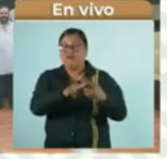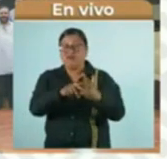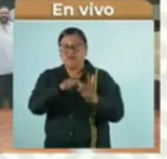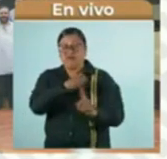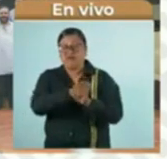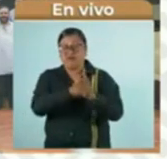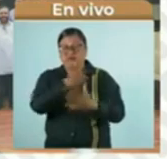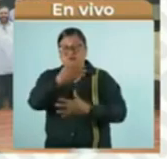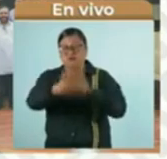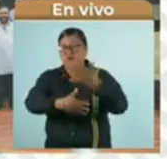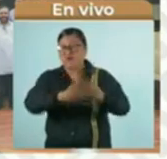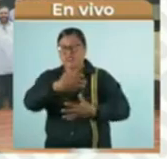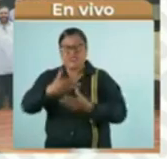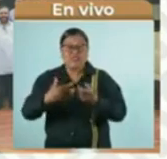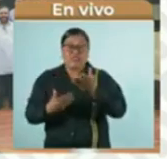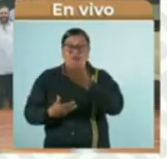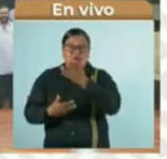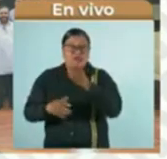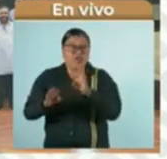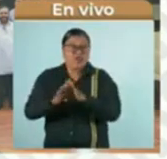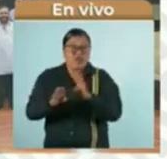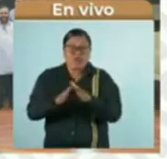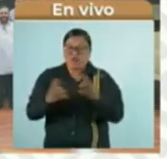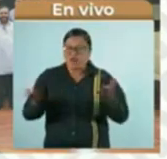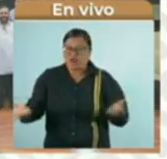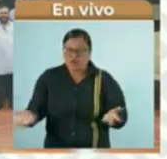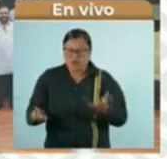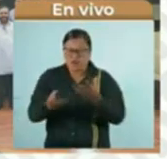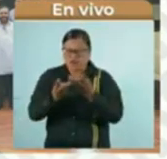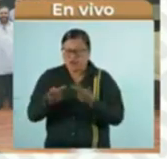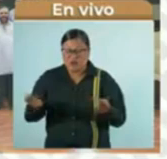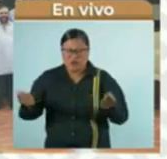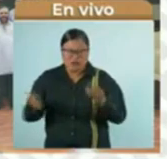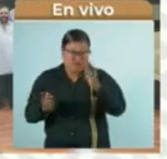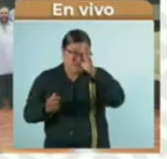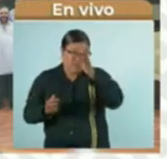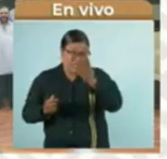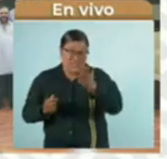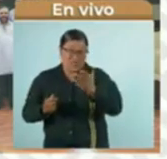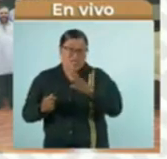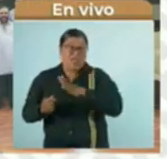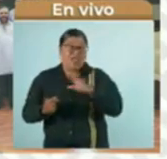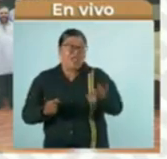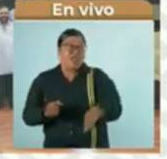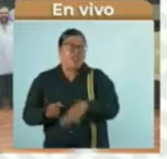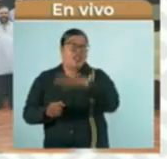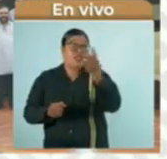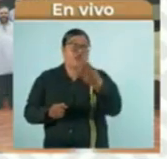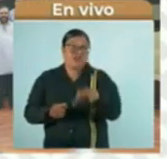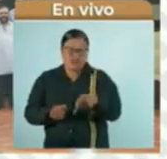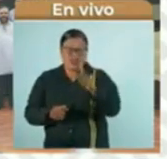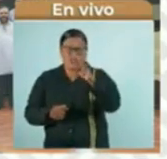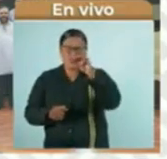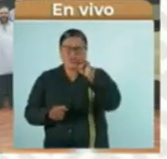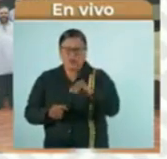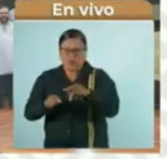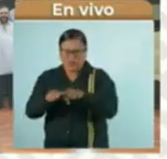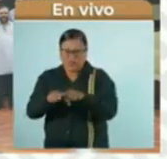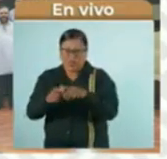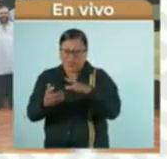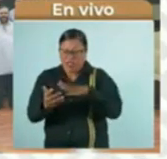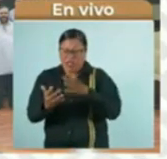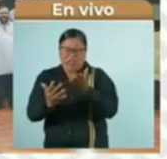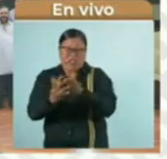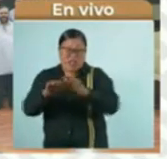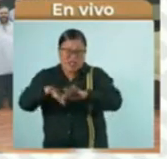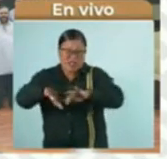no se podía localizar y no es cualquier línea son 14 km de diferencia